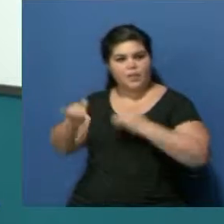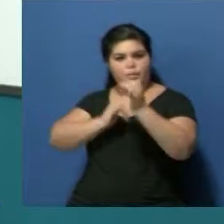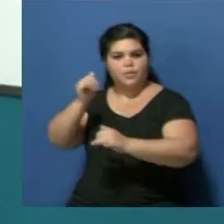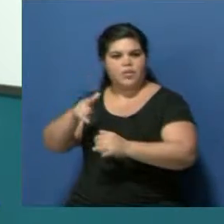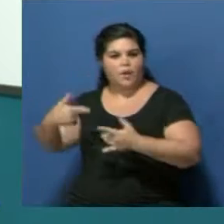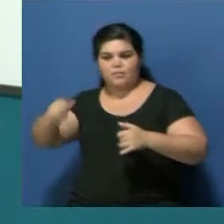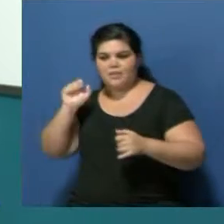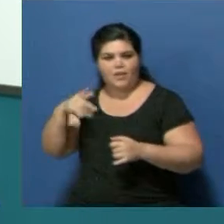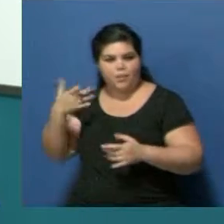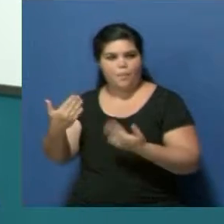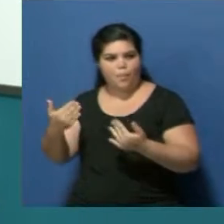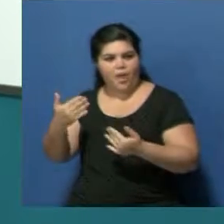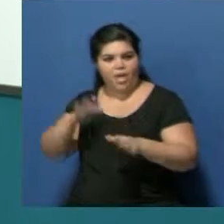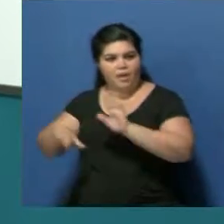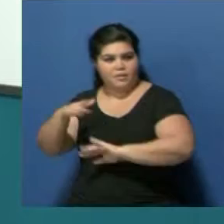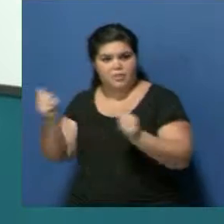en su momento.